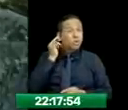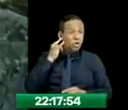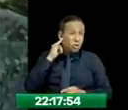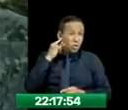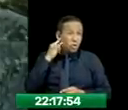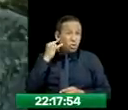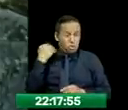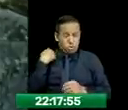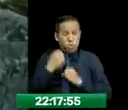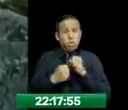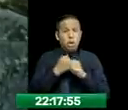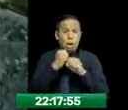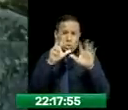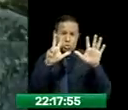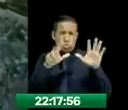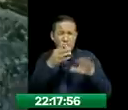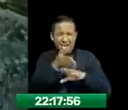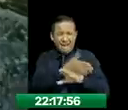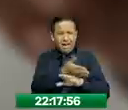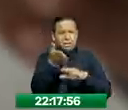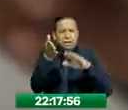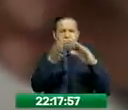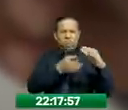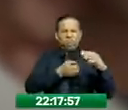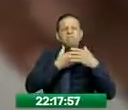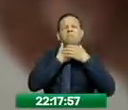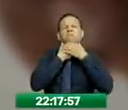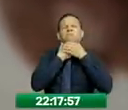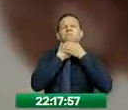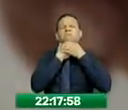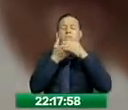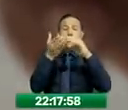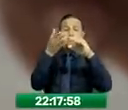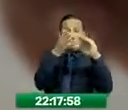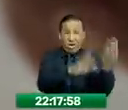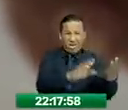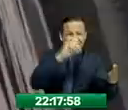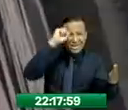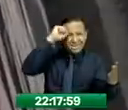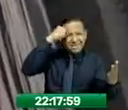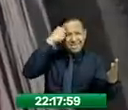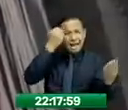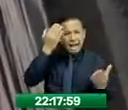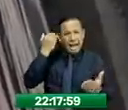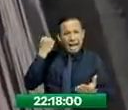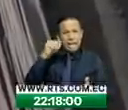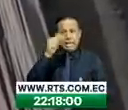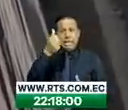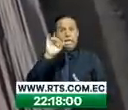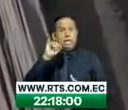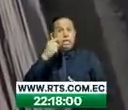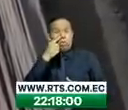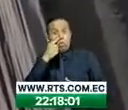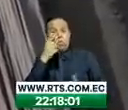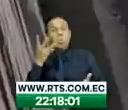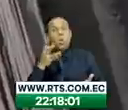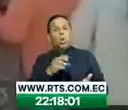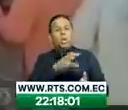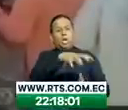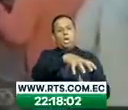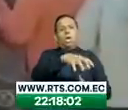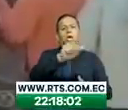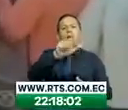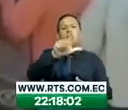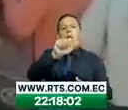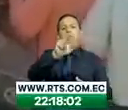niña de 8 años quien fue asesinada por estrangulamiento el pasado 10 de junio en la parroquia huigra cantón alausí se